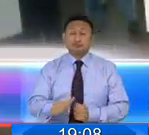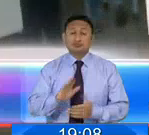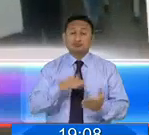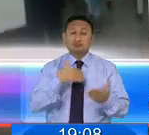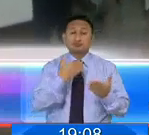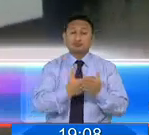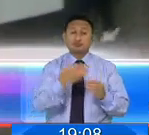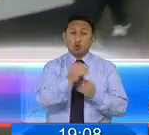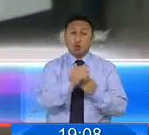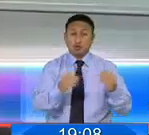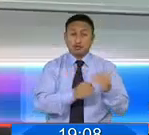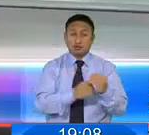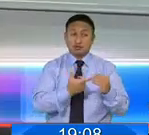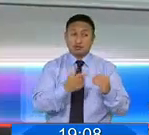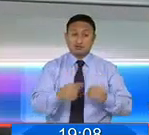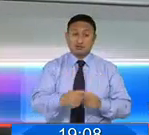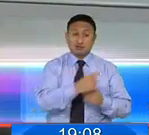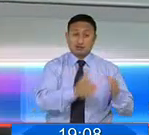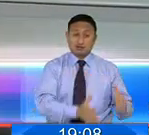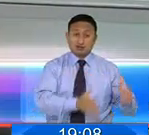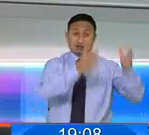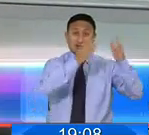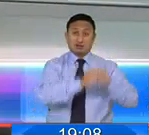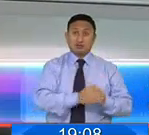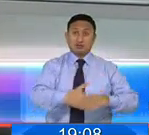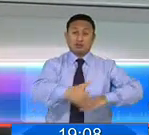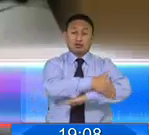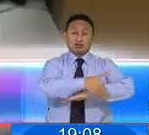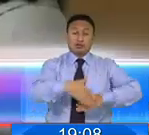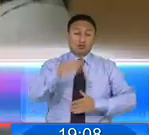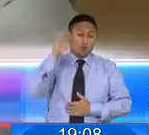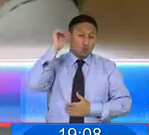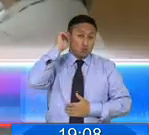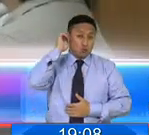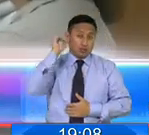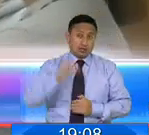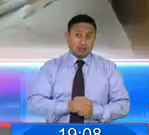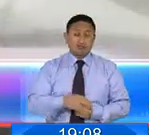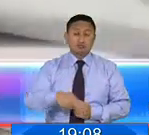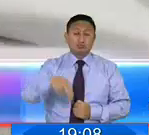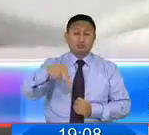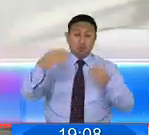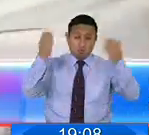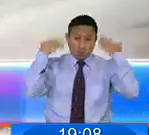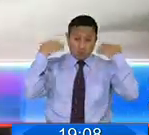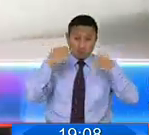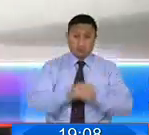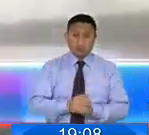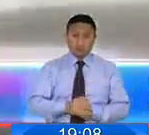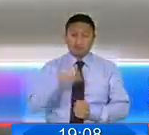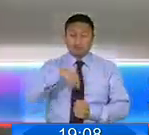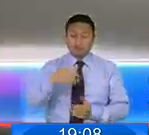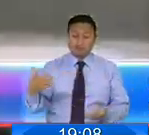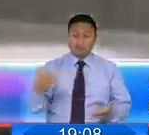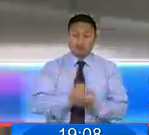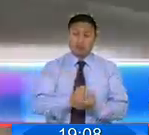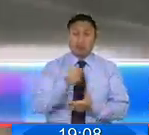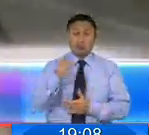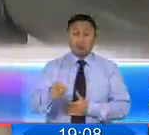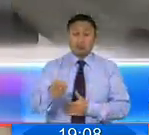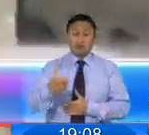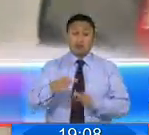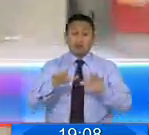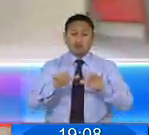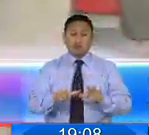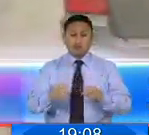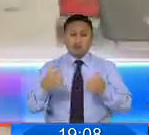las oficinas de la matriz, en la avenida Francisco de Orellana, norte de Guayaquil, de donde incautaron los